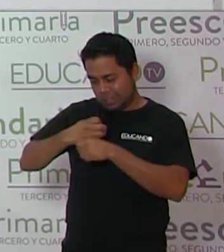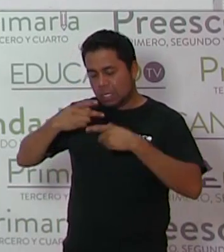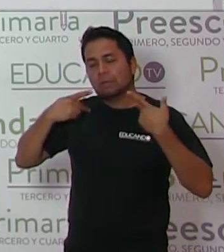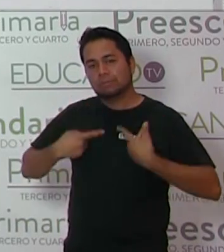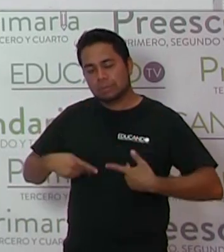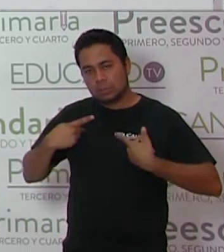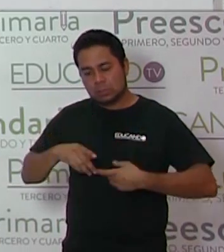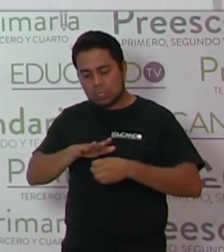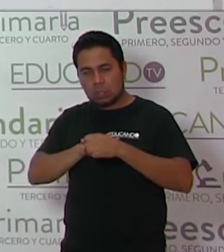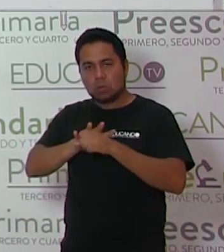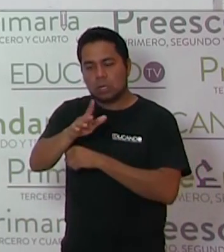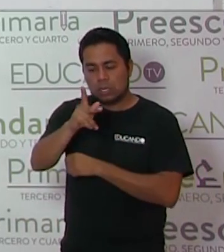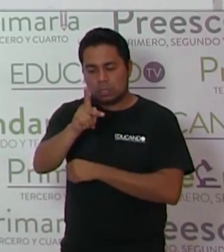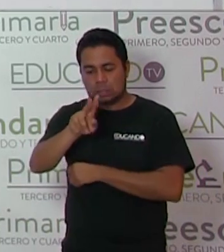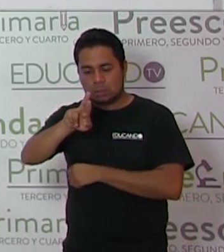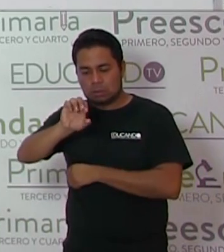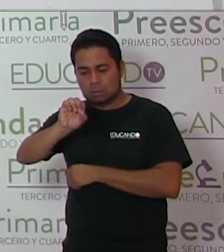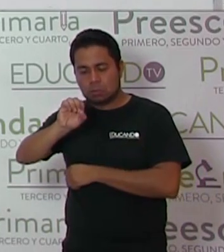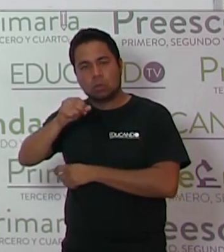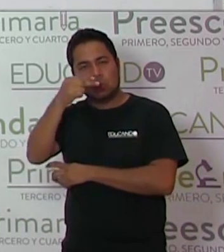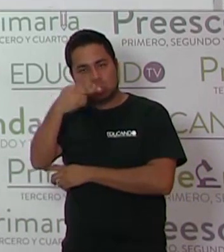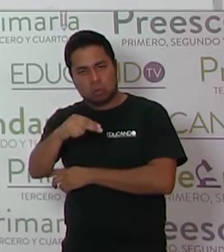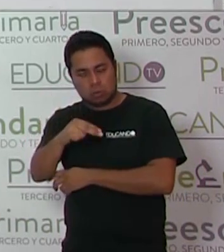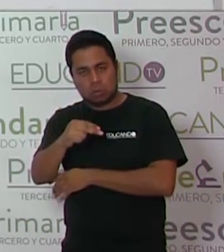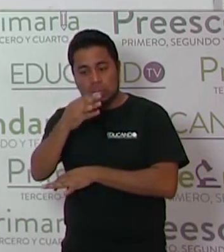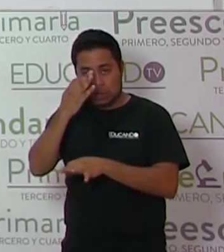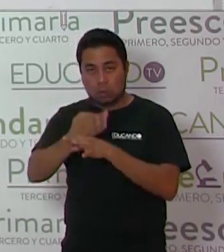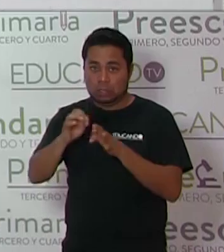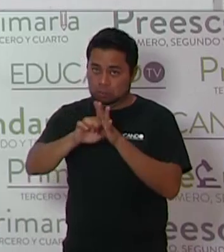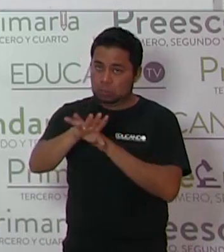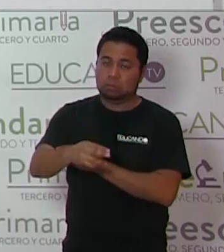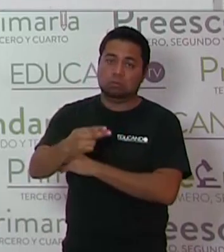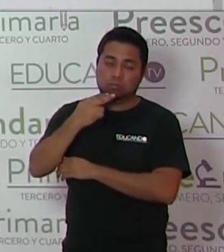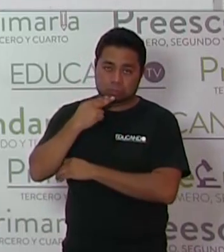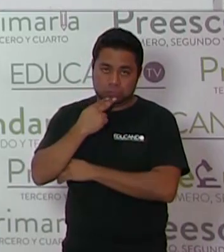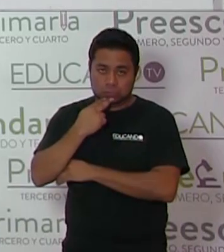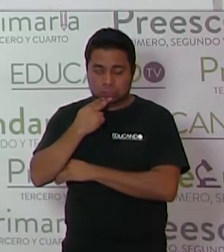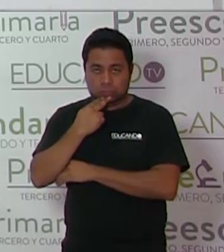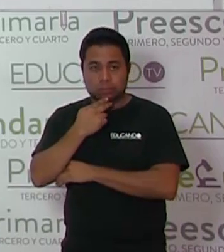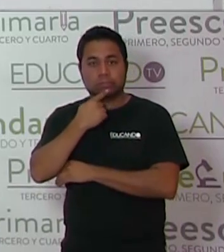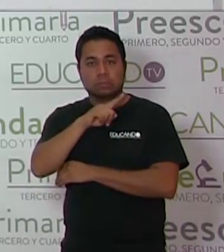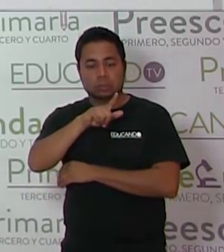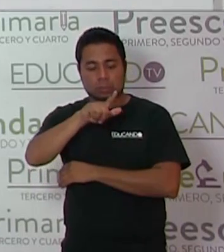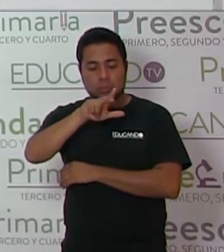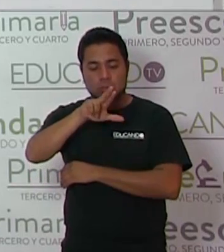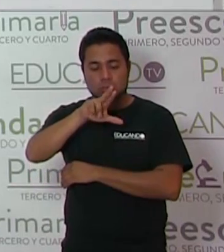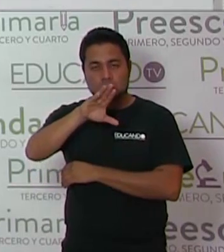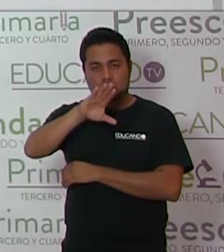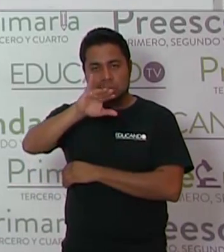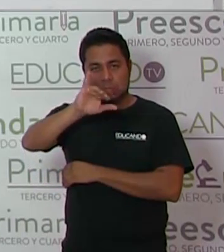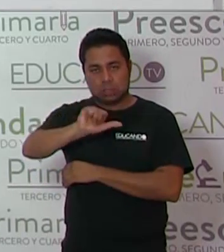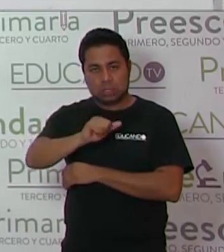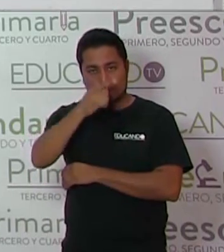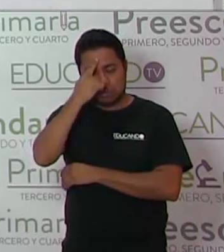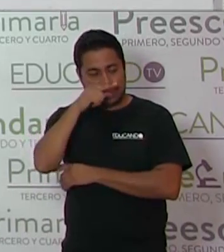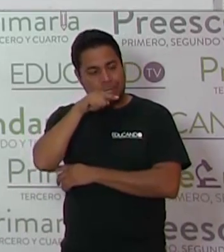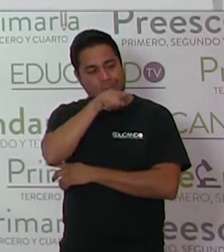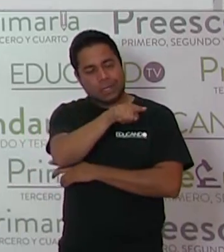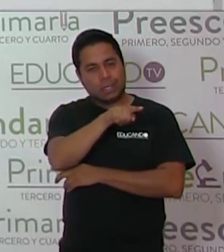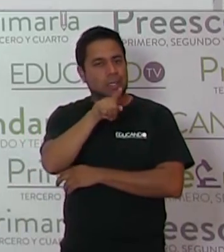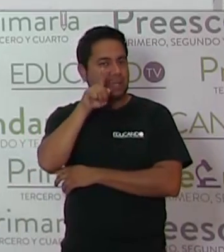tercera persona, estamos utilizando, en este caso, como Lucía es de género femenino,